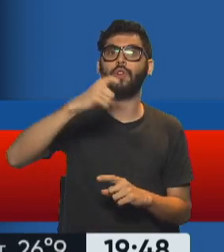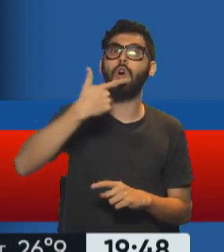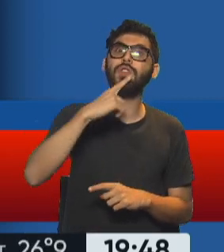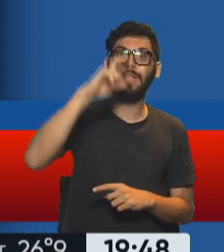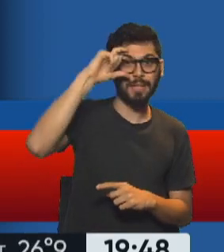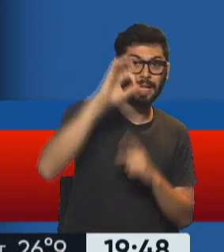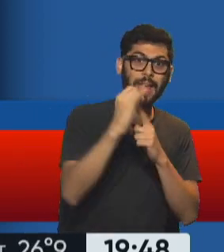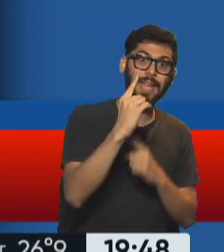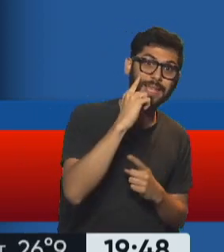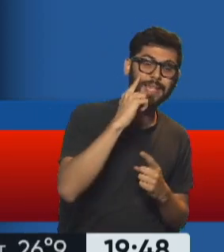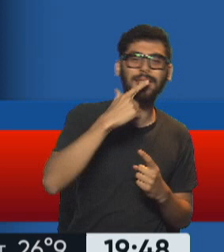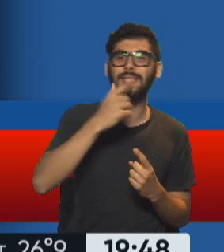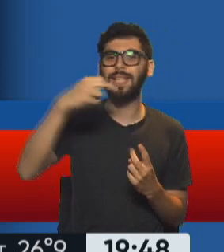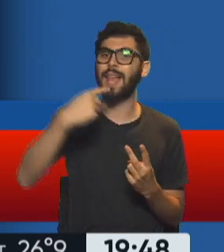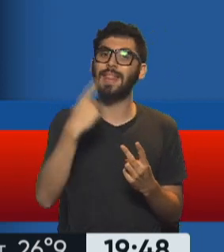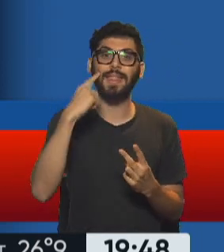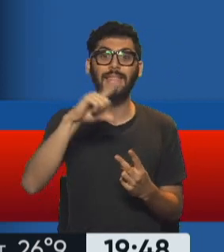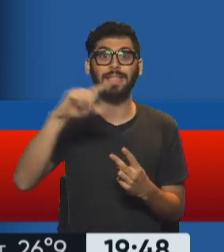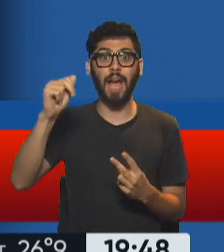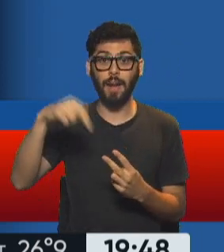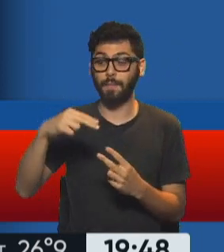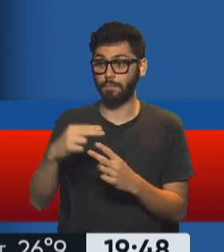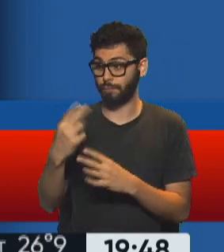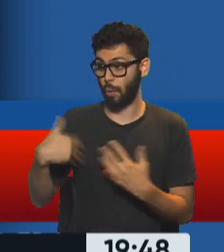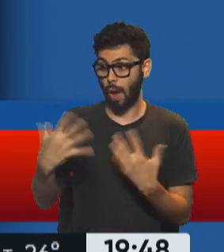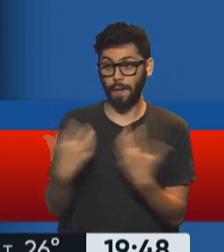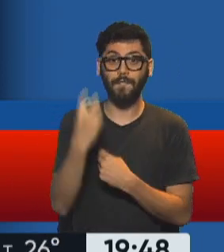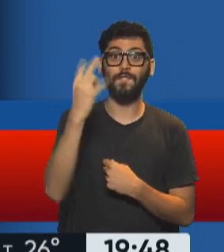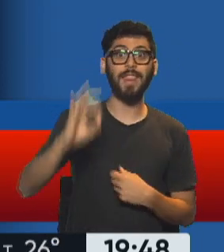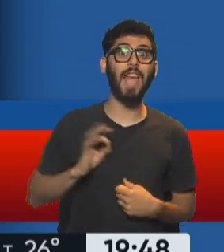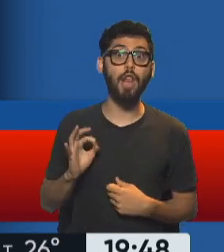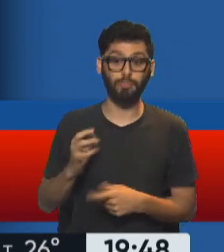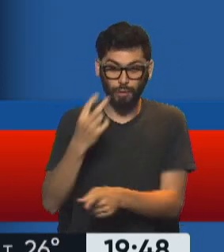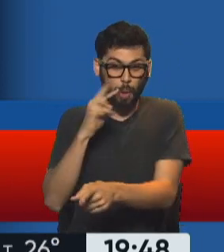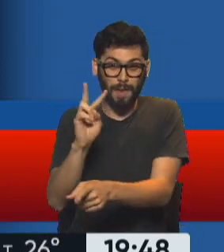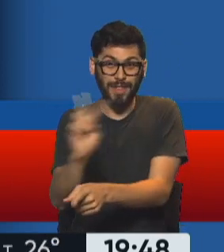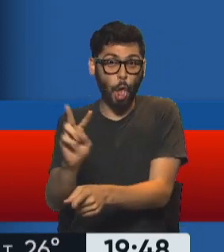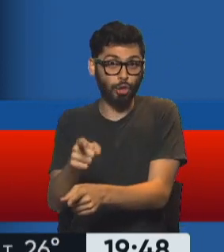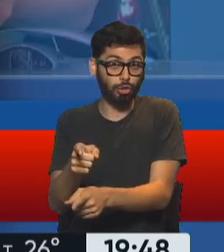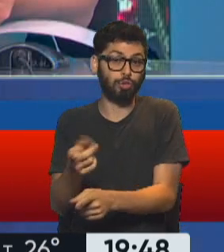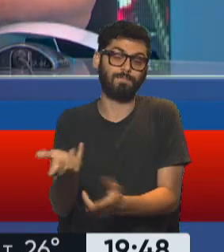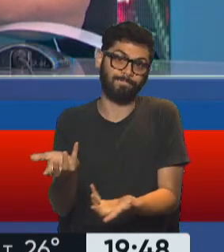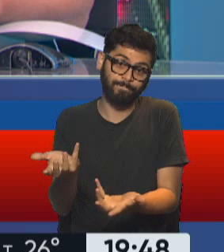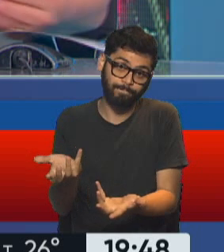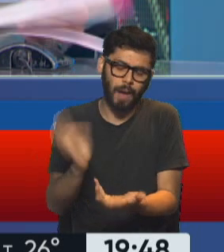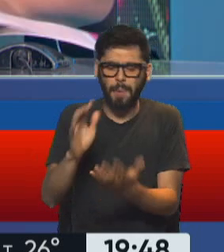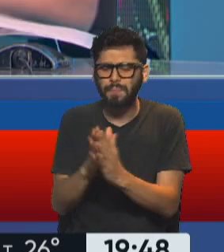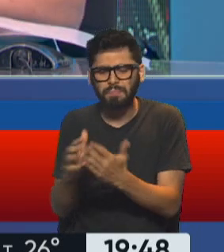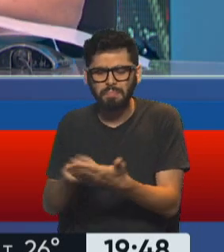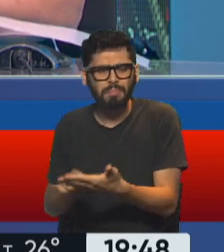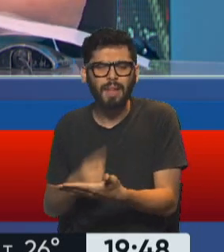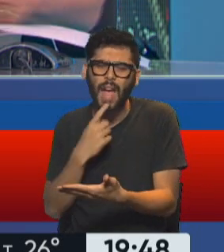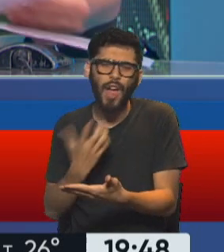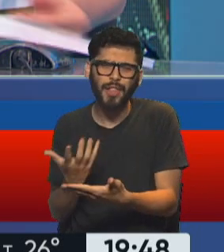Ya se van a cumplir 20 años en junio del 2022. ¿Qué es lo que decimos en la guía?